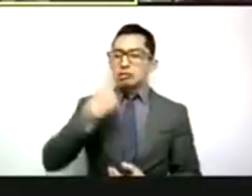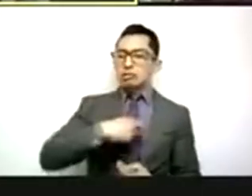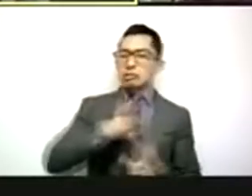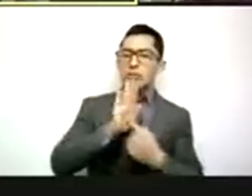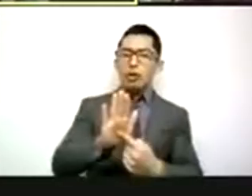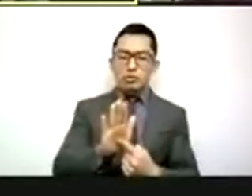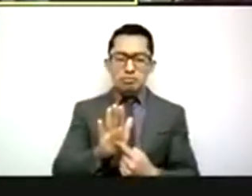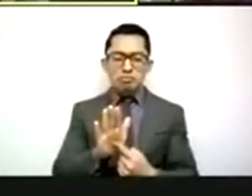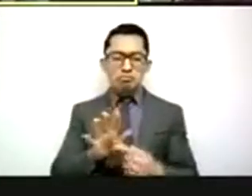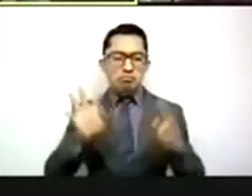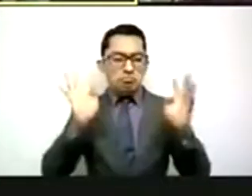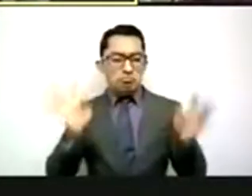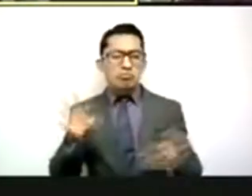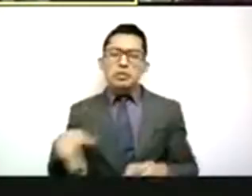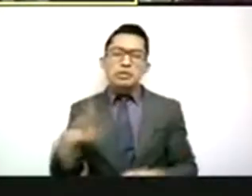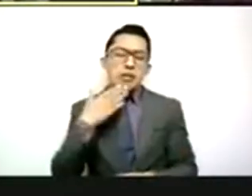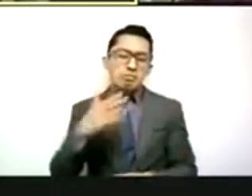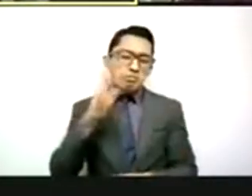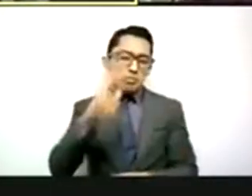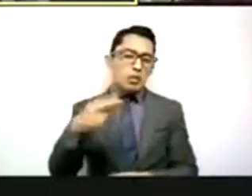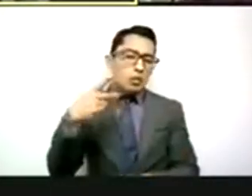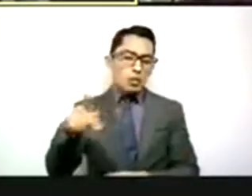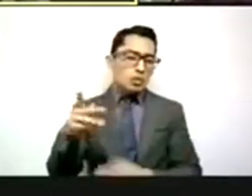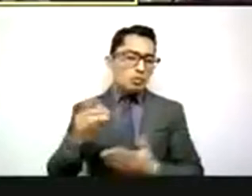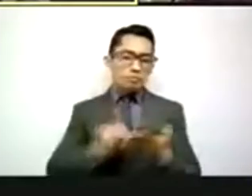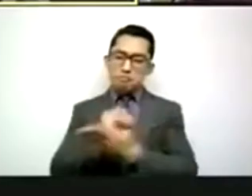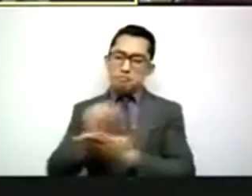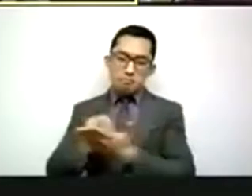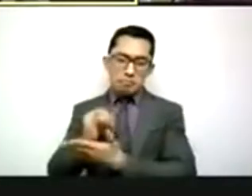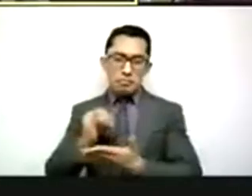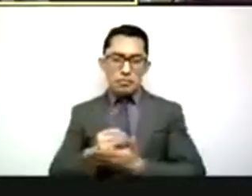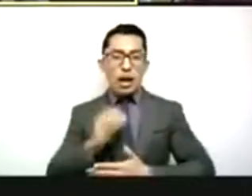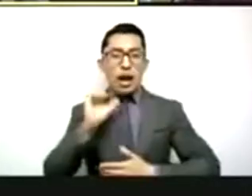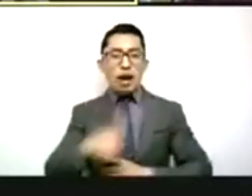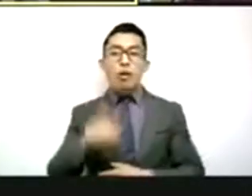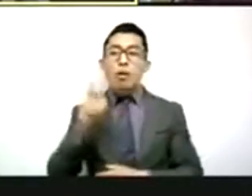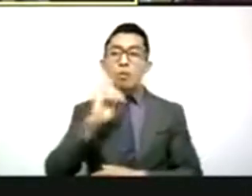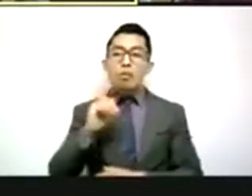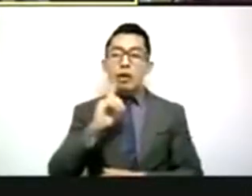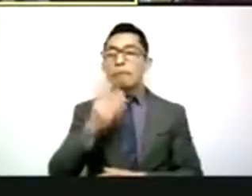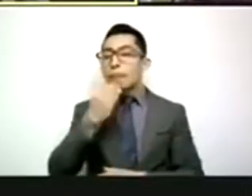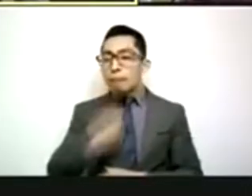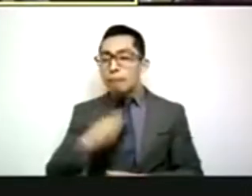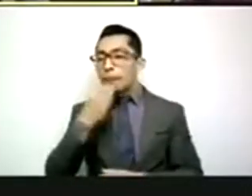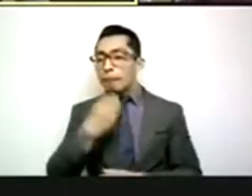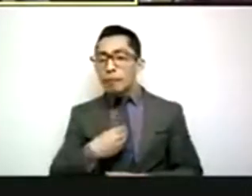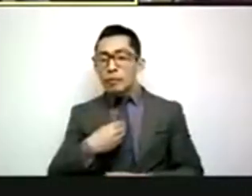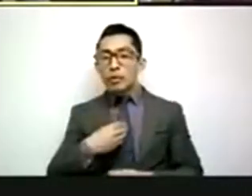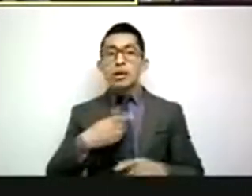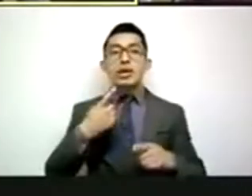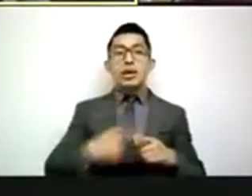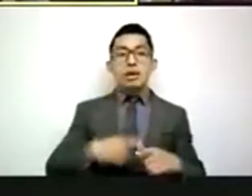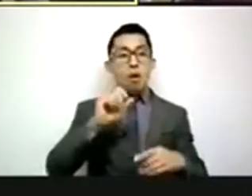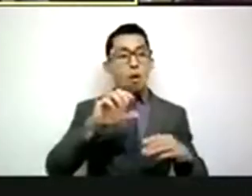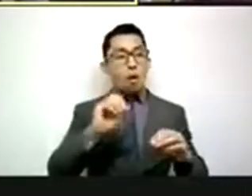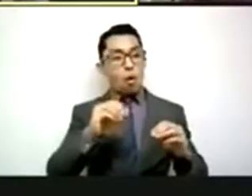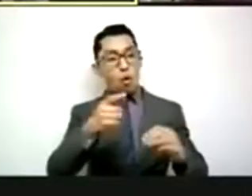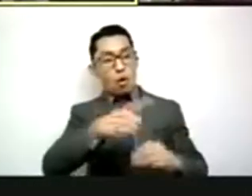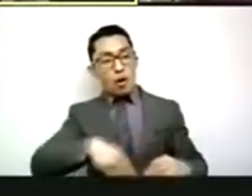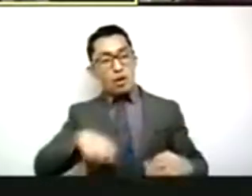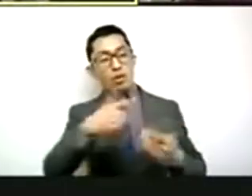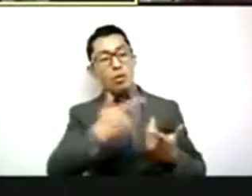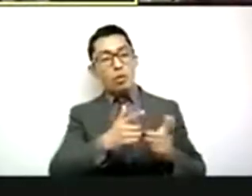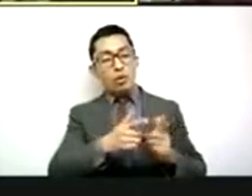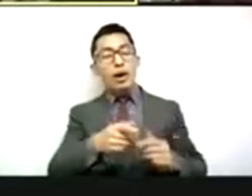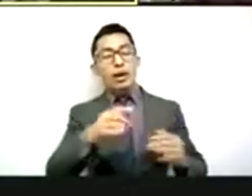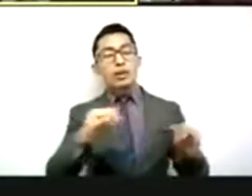posible tolerar la violencia por el simple hecho de ser mujer. Y cuando esta conducta proviene de un organismo electoral, se abre